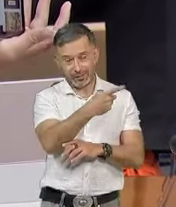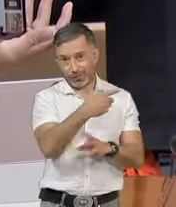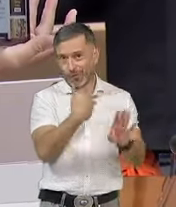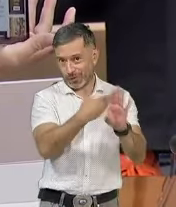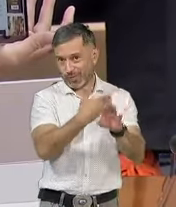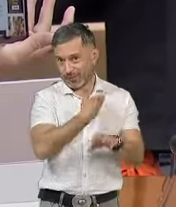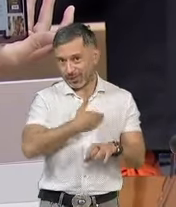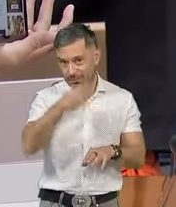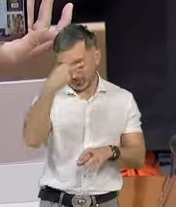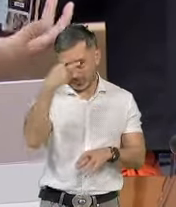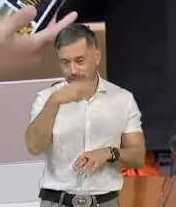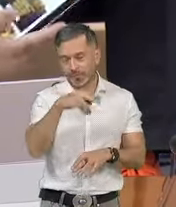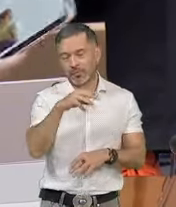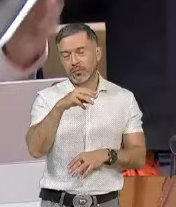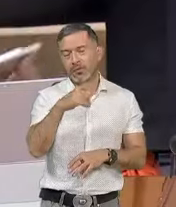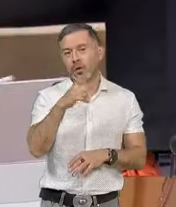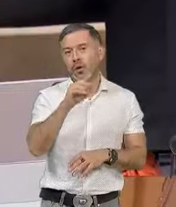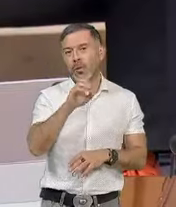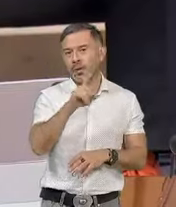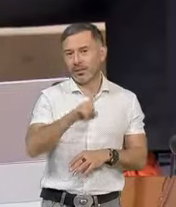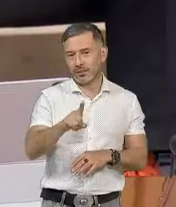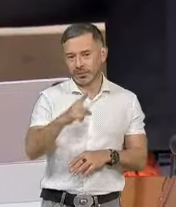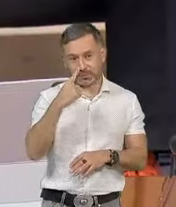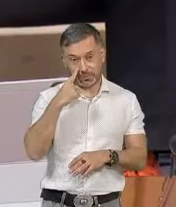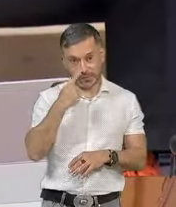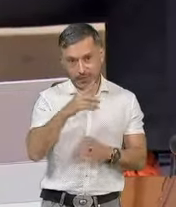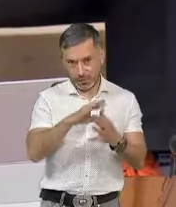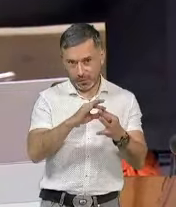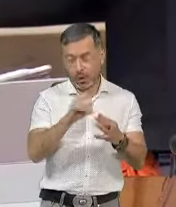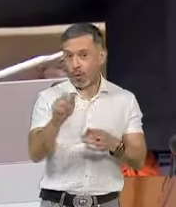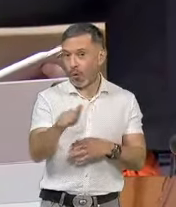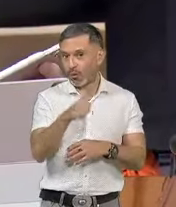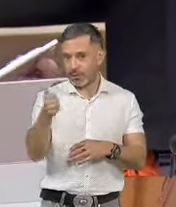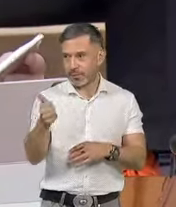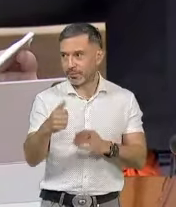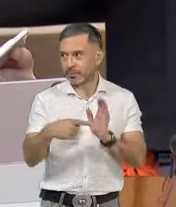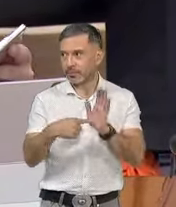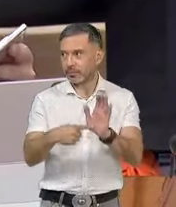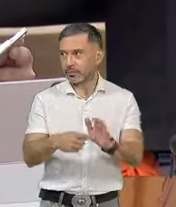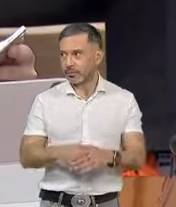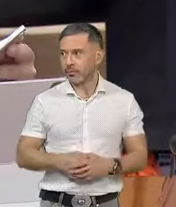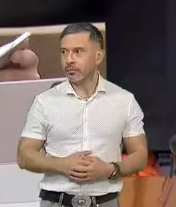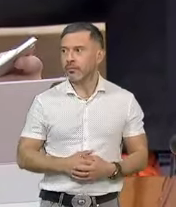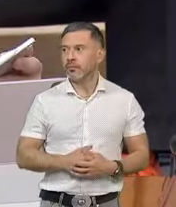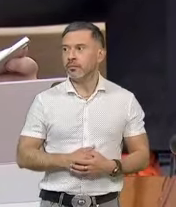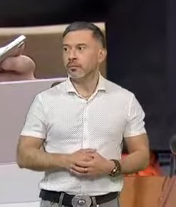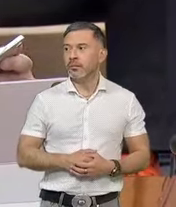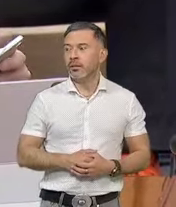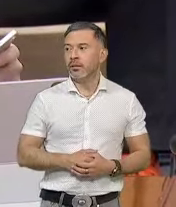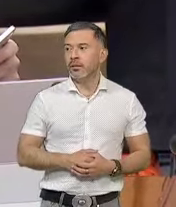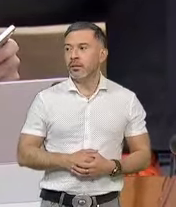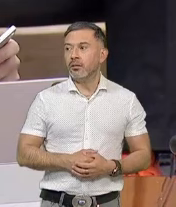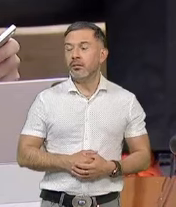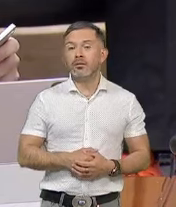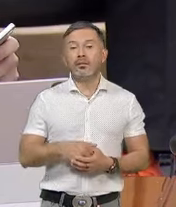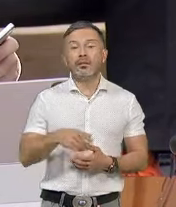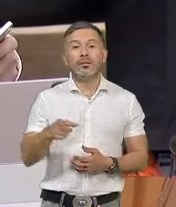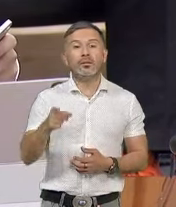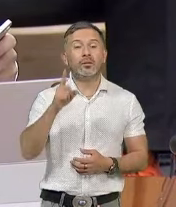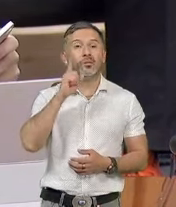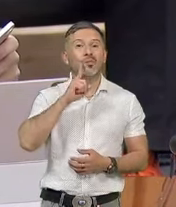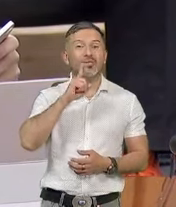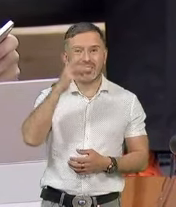López Obrador ahí les va otra responde mer